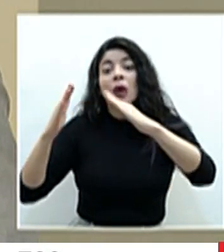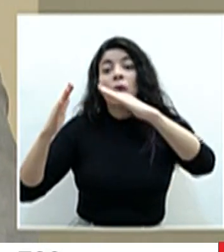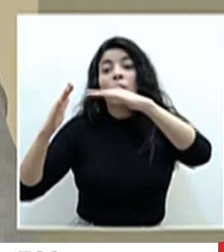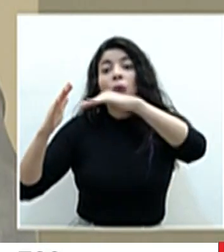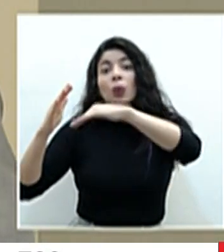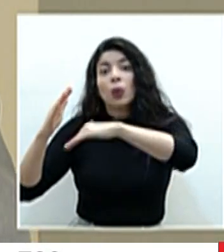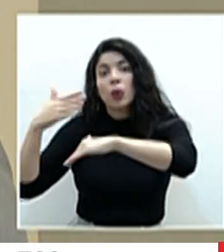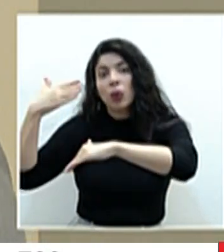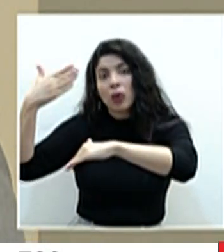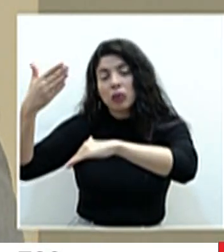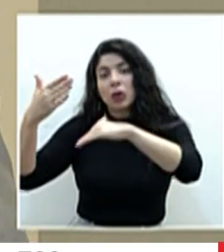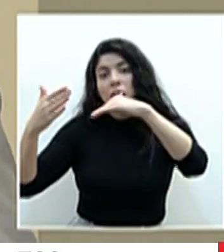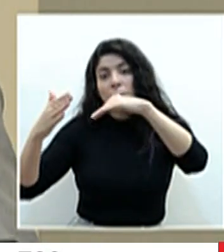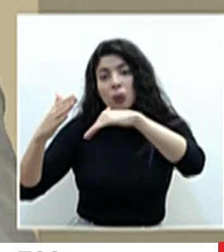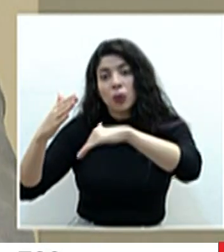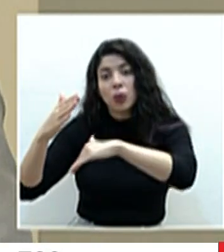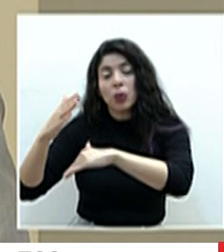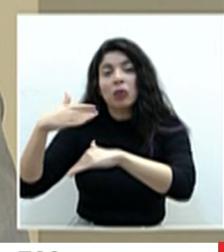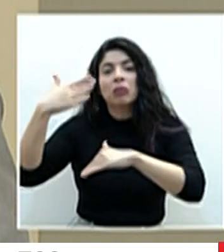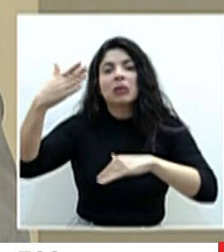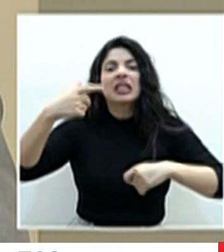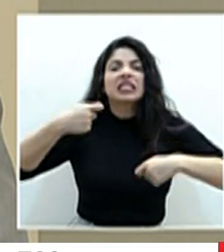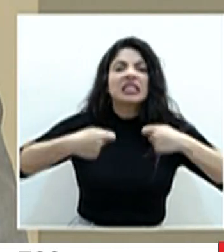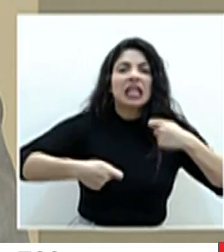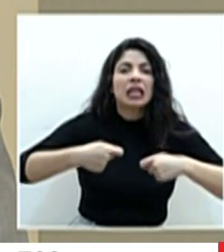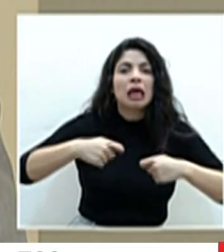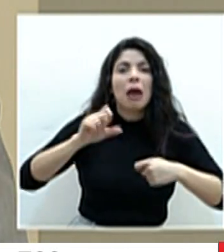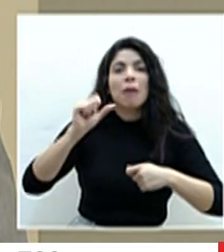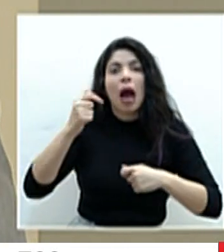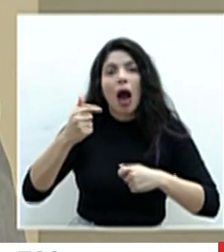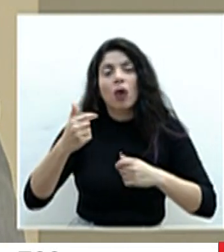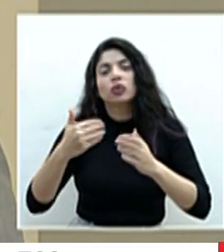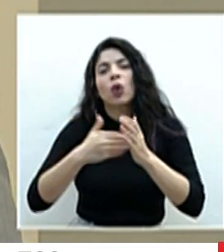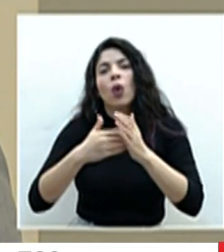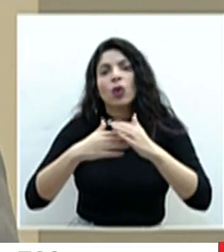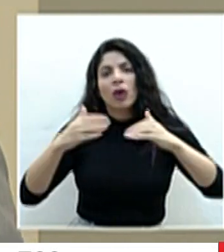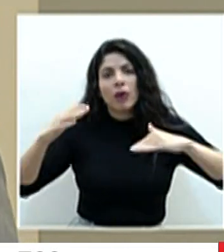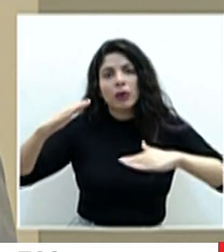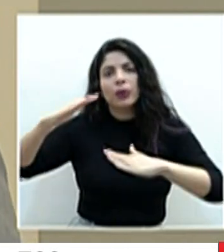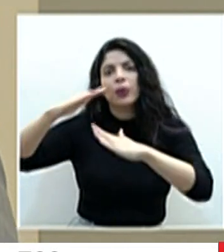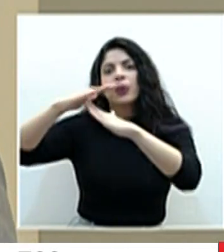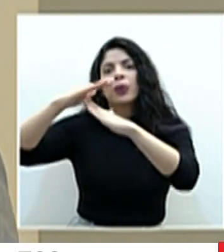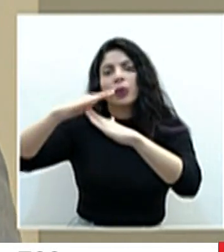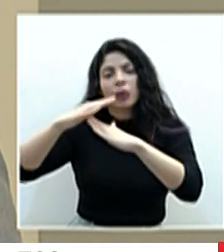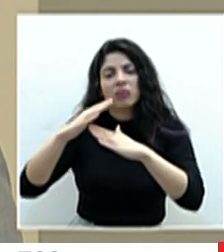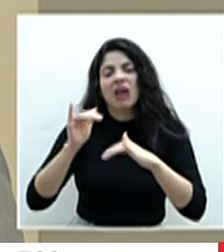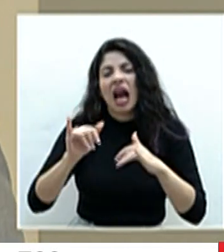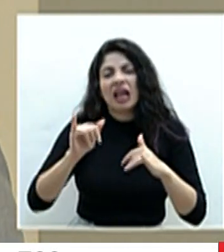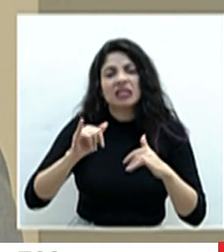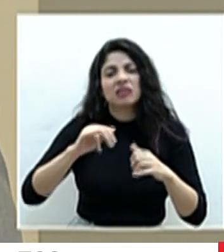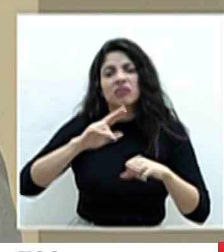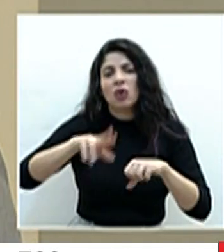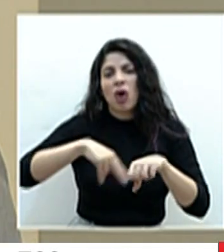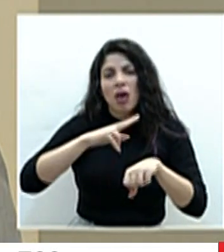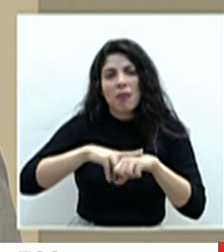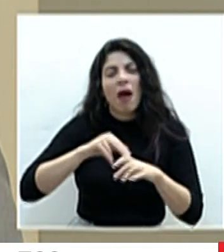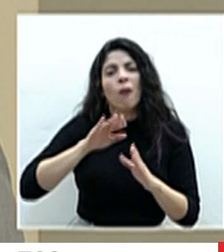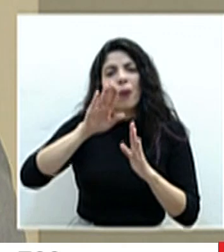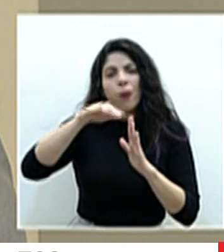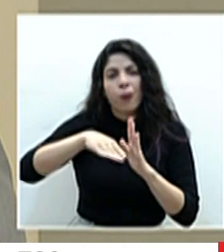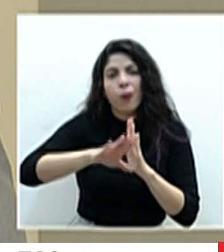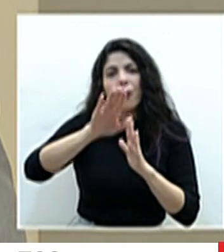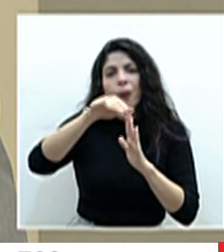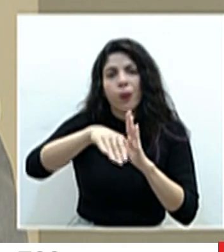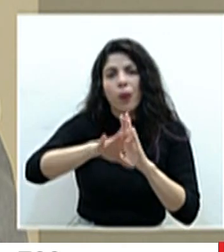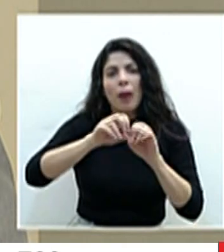momento, y que tengamos pues por ahí de septiembre, ¿verdad? Agosto, otro aumento. Eso es el comportamiento, como indicaba anteriormente,